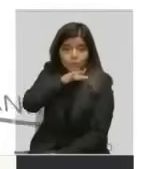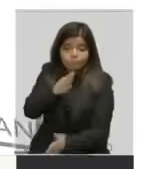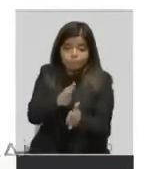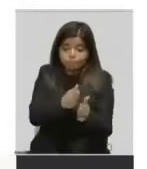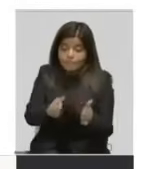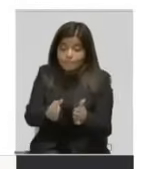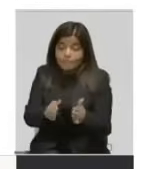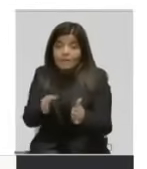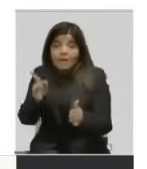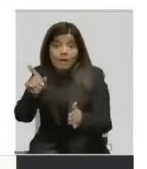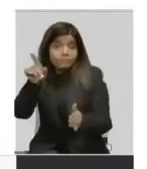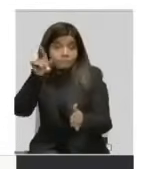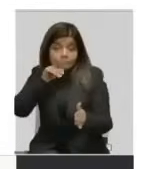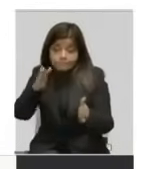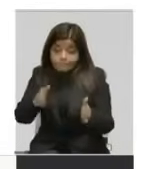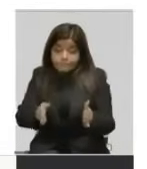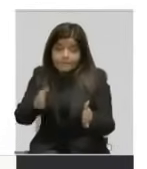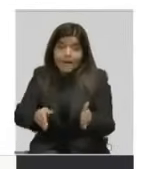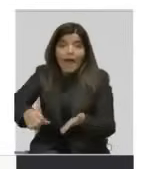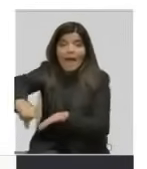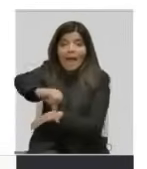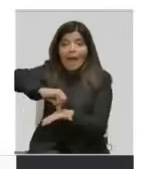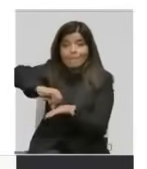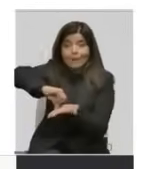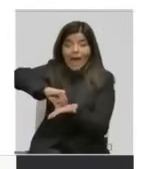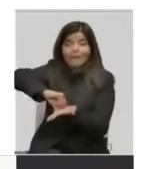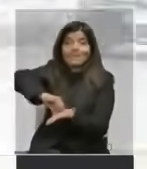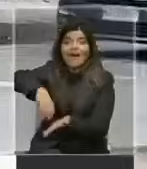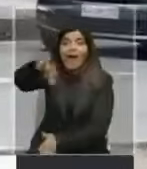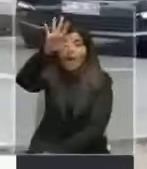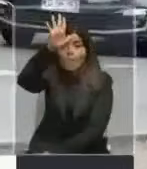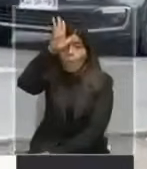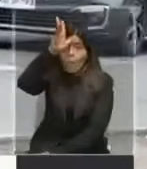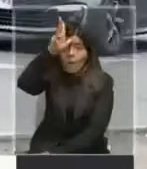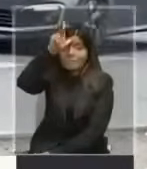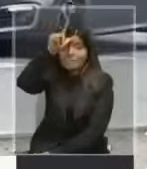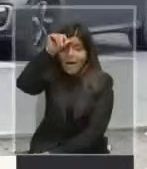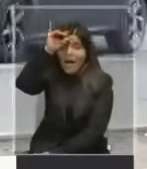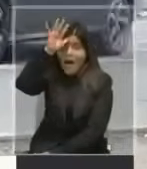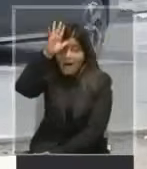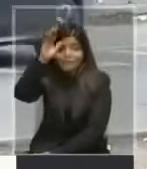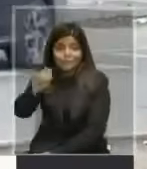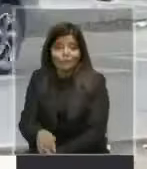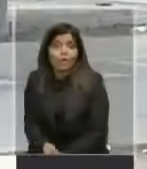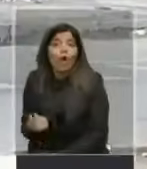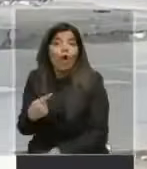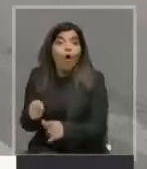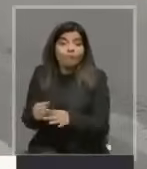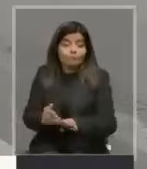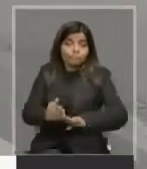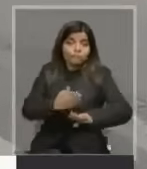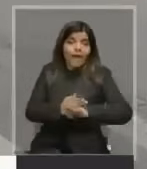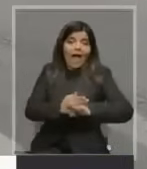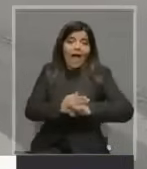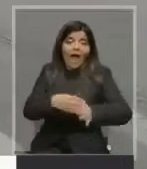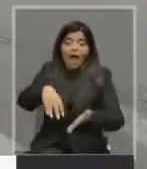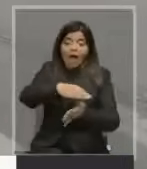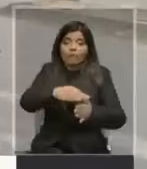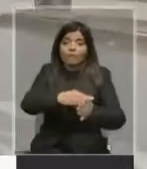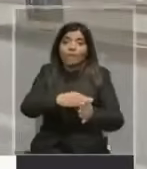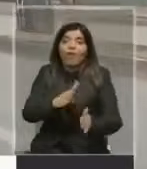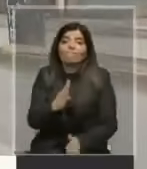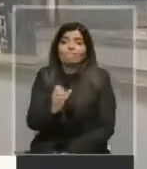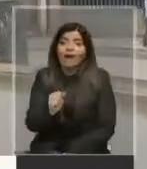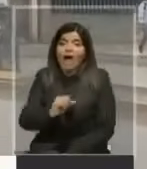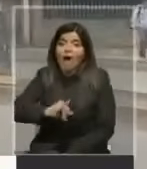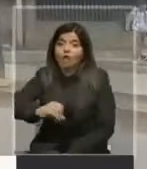de Santiago concluirá en la Plaza de Armas de Puente Alto, pero antes otra parada emblemática en Bajos de Mena, barrio que